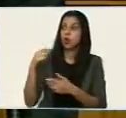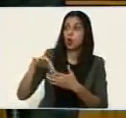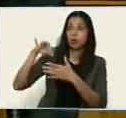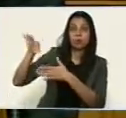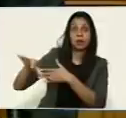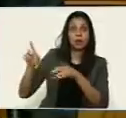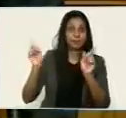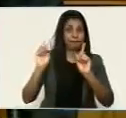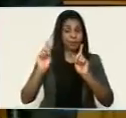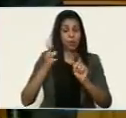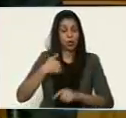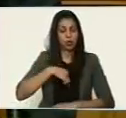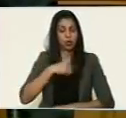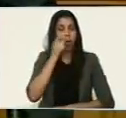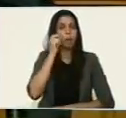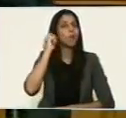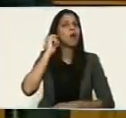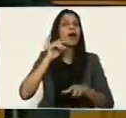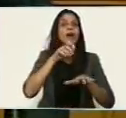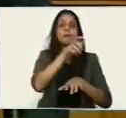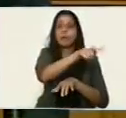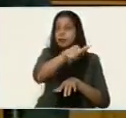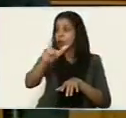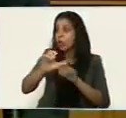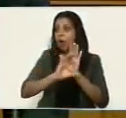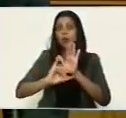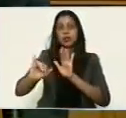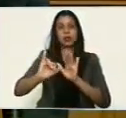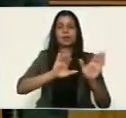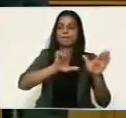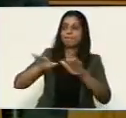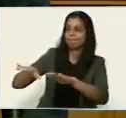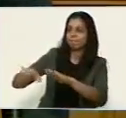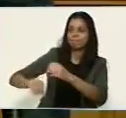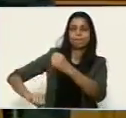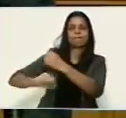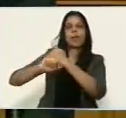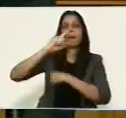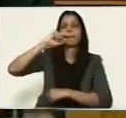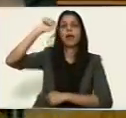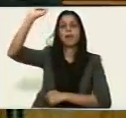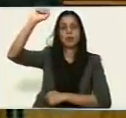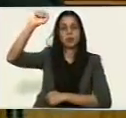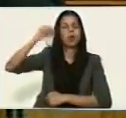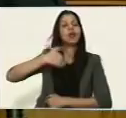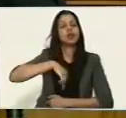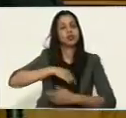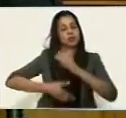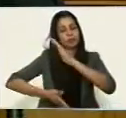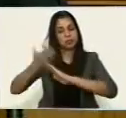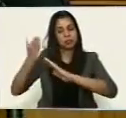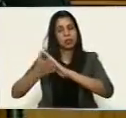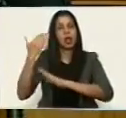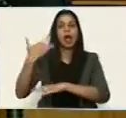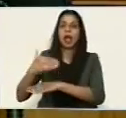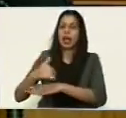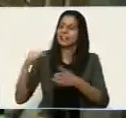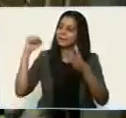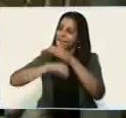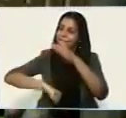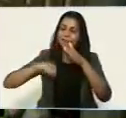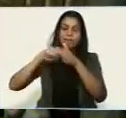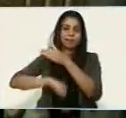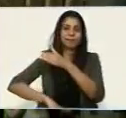mujeres también pongamos la cara y pongamos el pecho en la calle para hacer lo que tengamos que hacer.